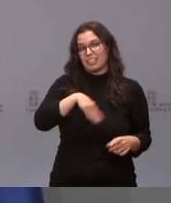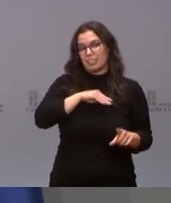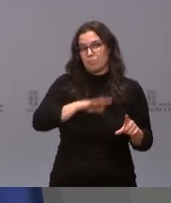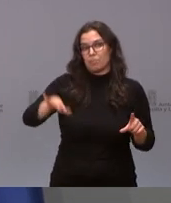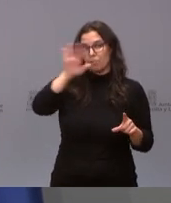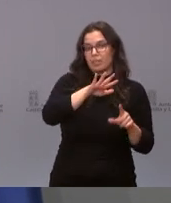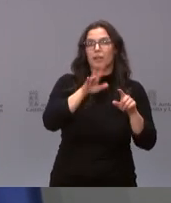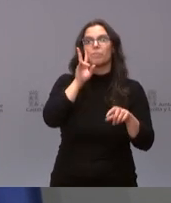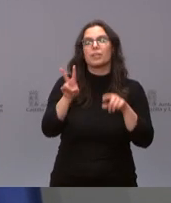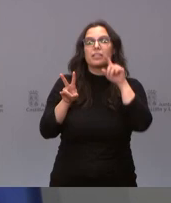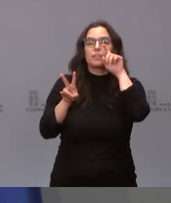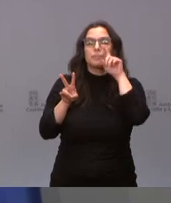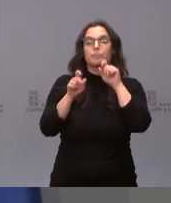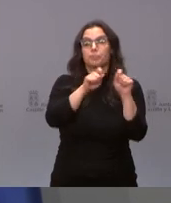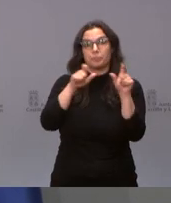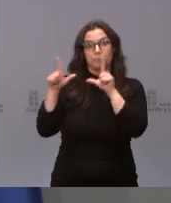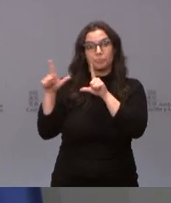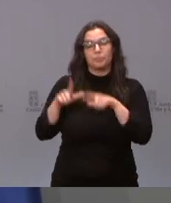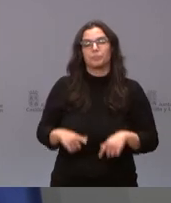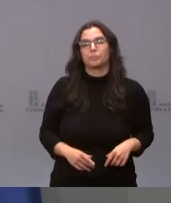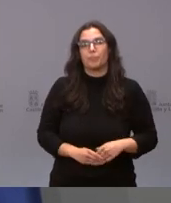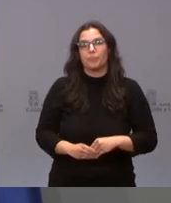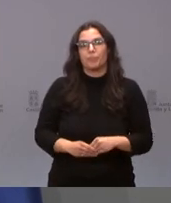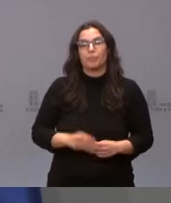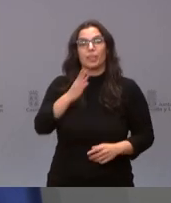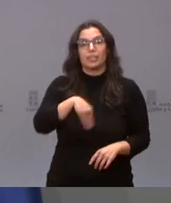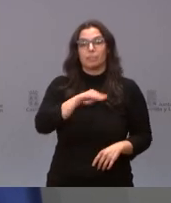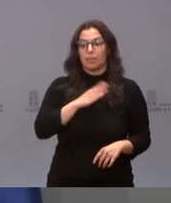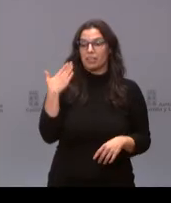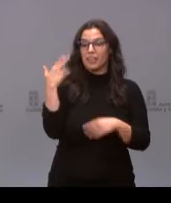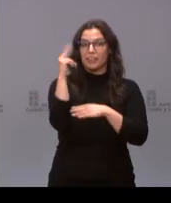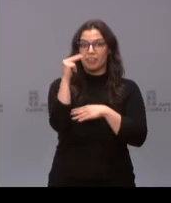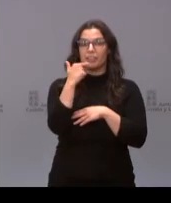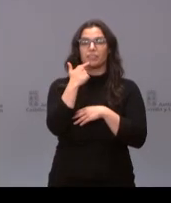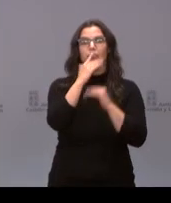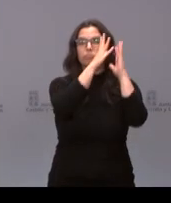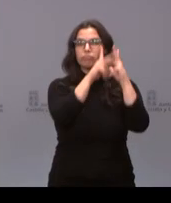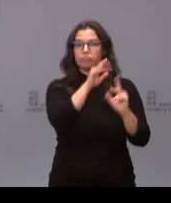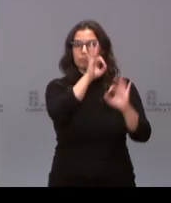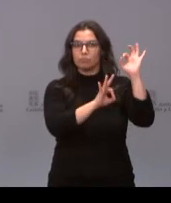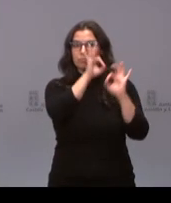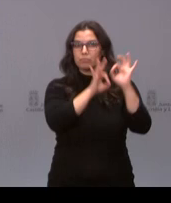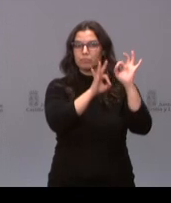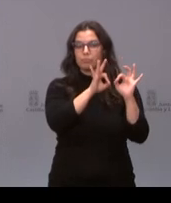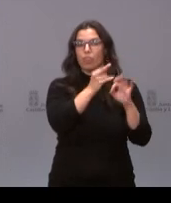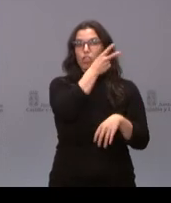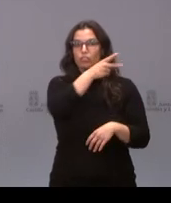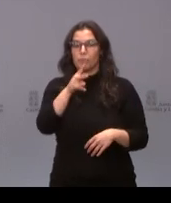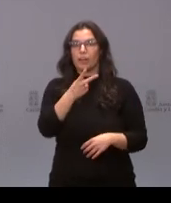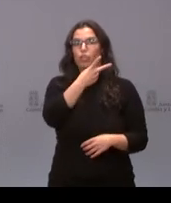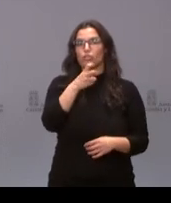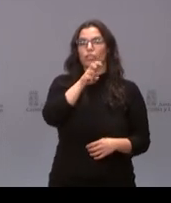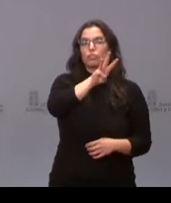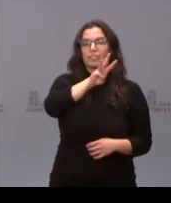vemos en esta diapositiva que españa el pasado viernes mostraba una incidencia acumulada a los 14 días de